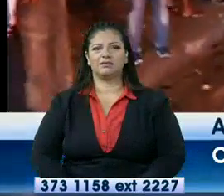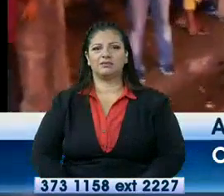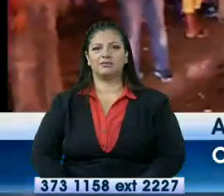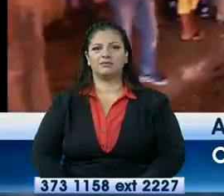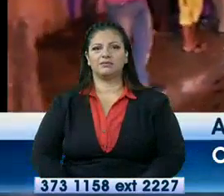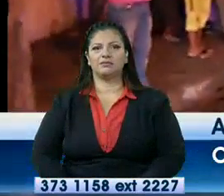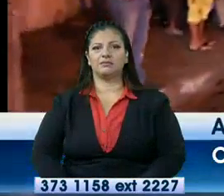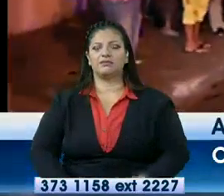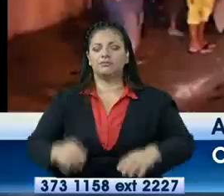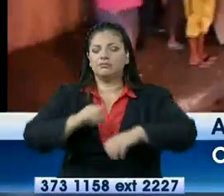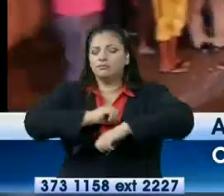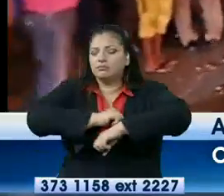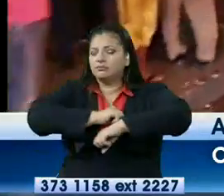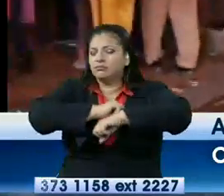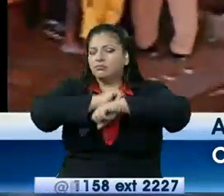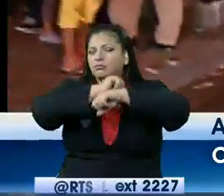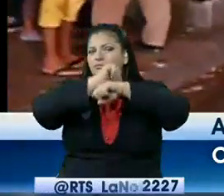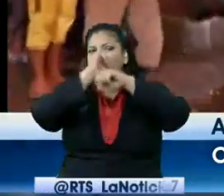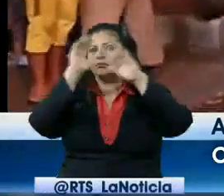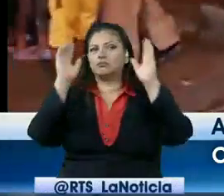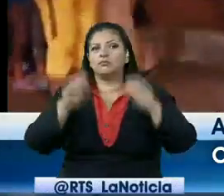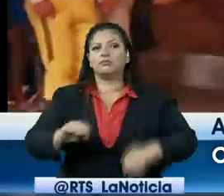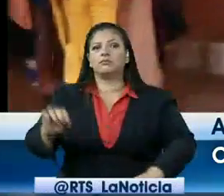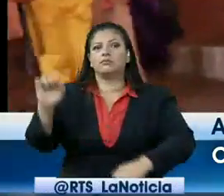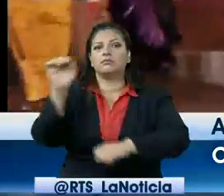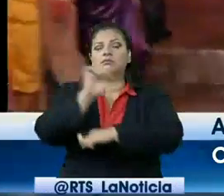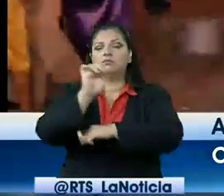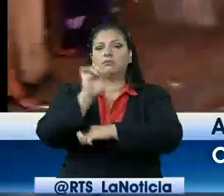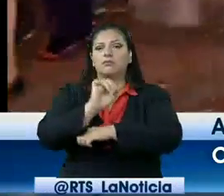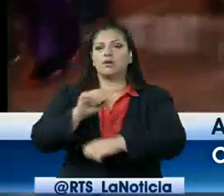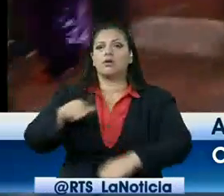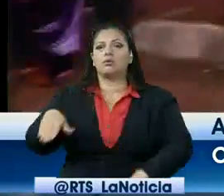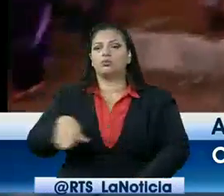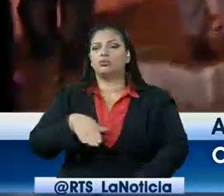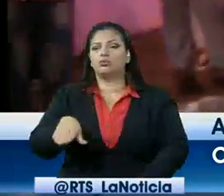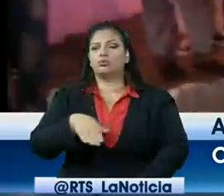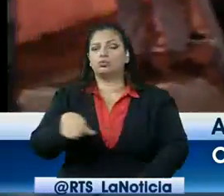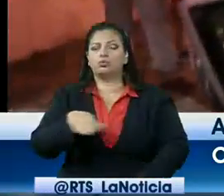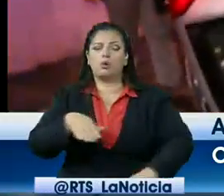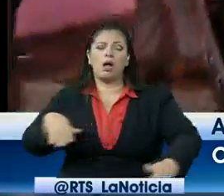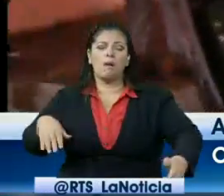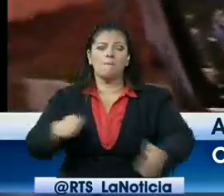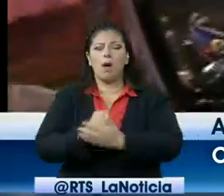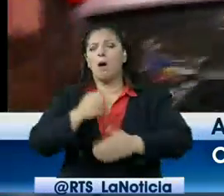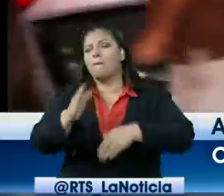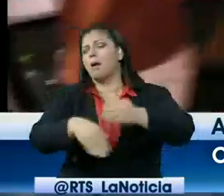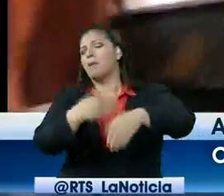Uno de los autos involucrados en el accidente dio varias vueltas de campana.